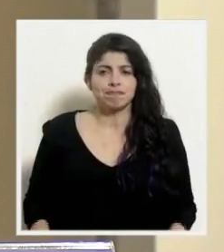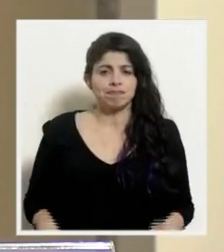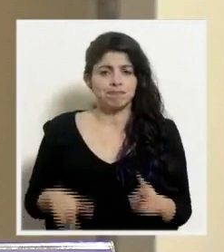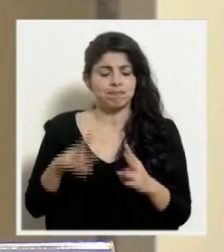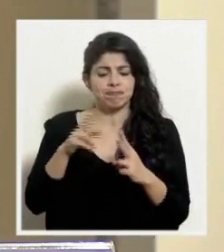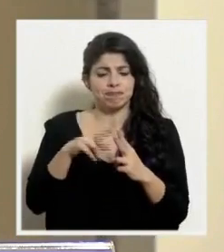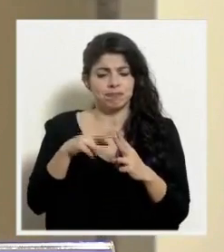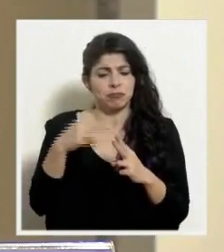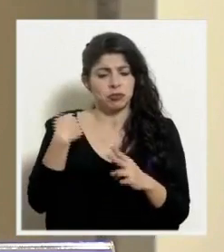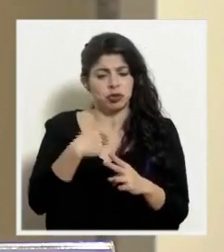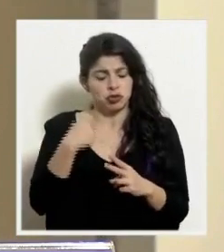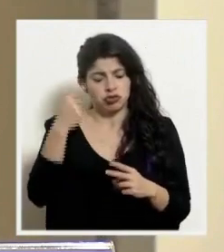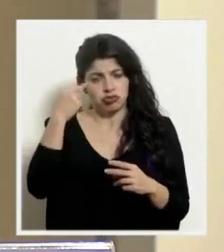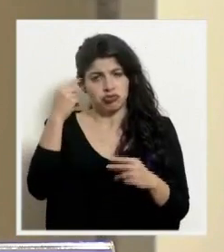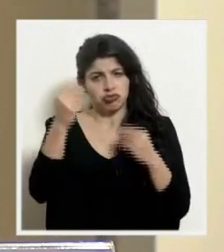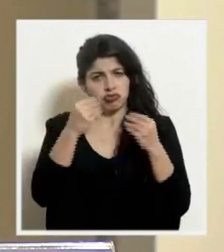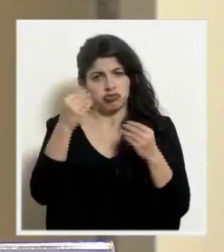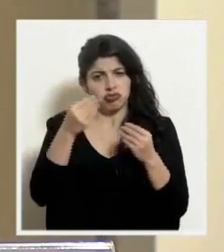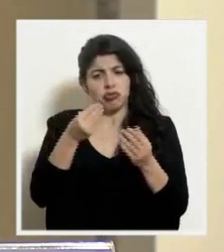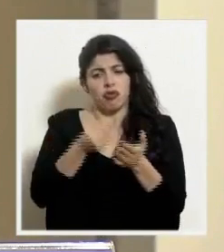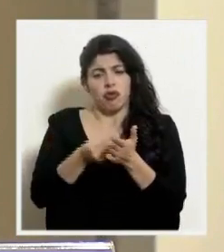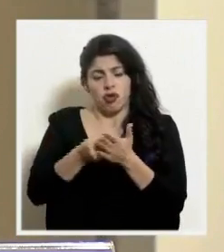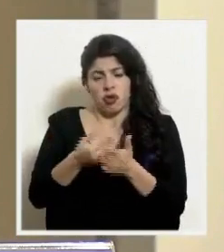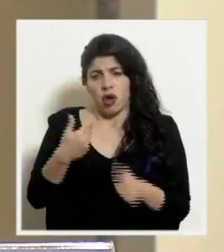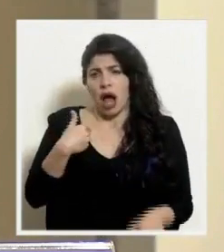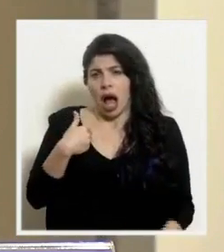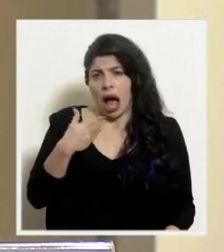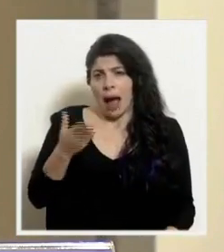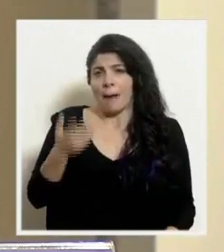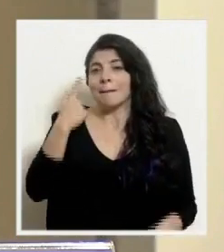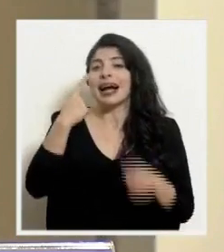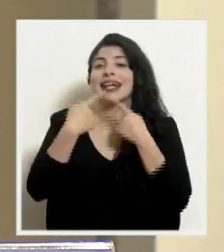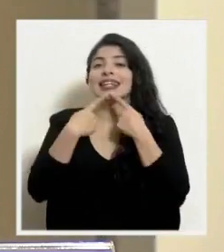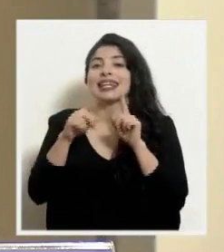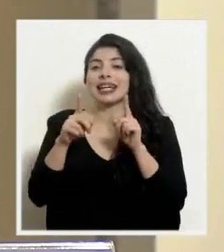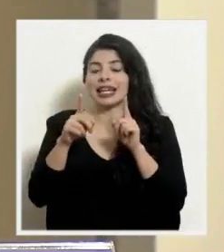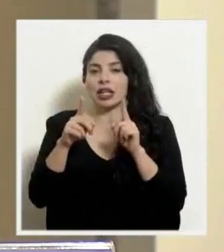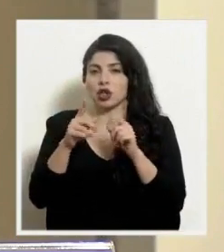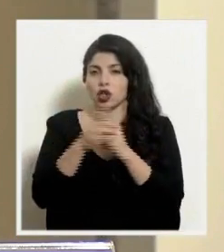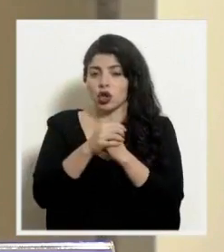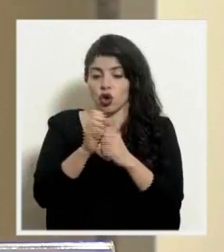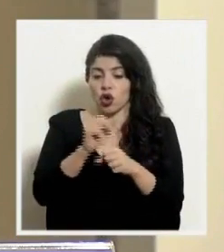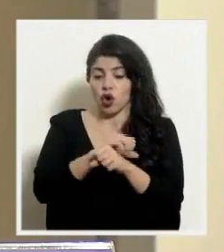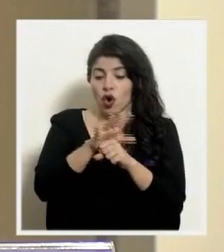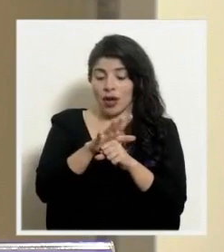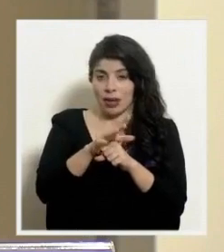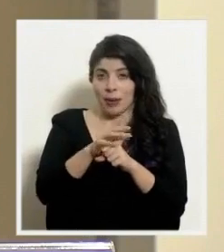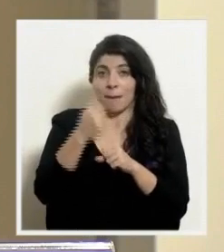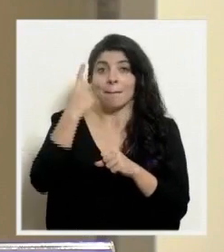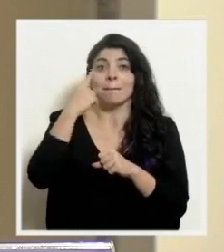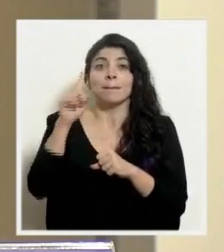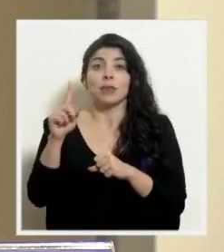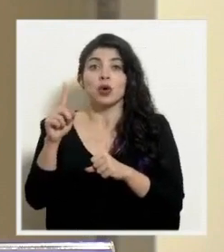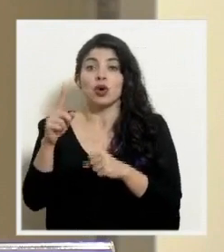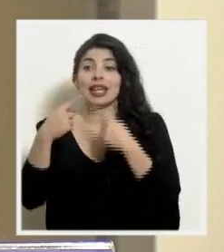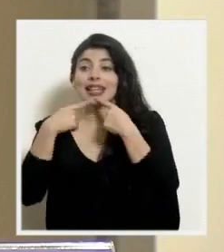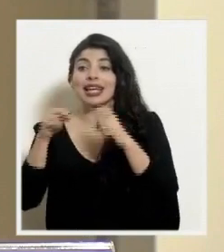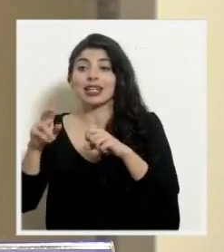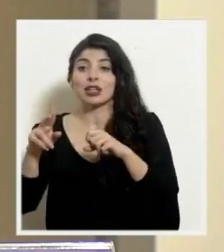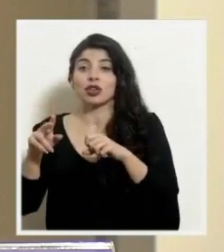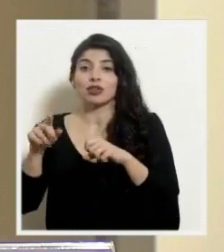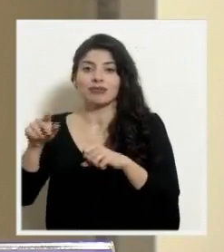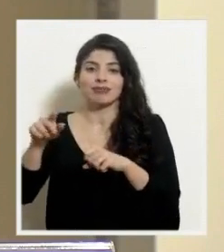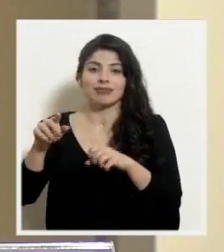estaríamos considerando recursos disponibles para el decreto COVID en el marco del decreto nacional de